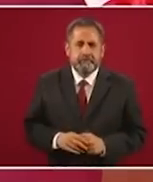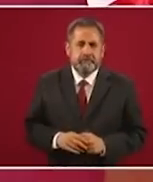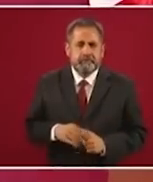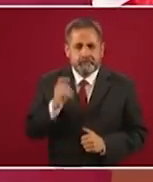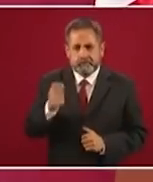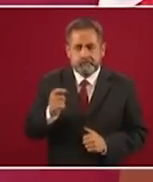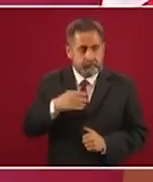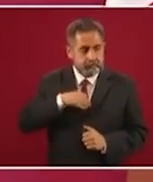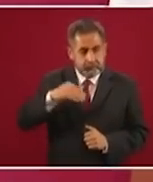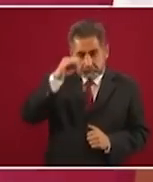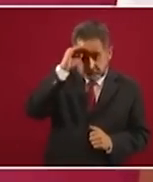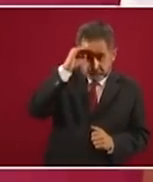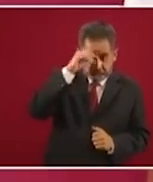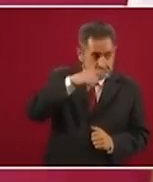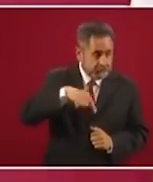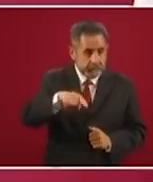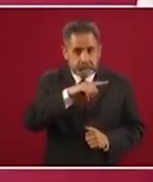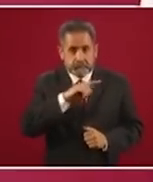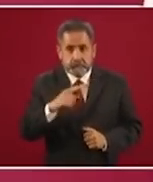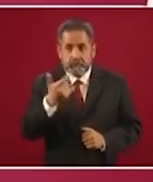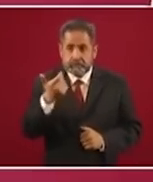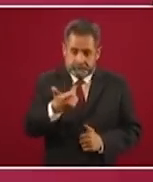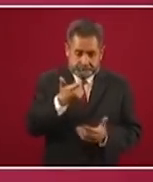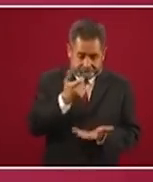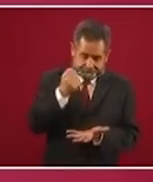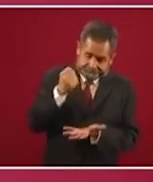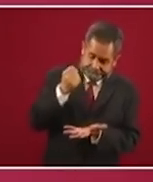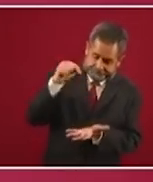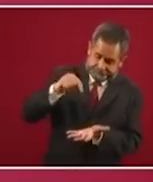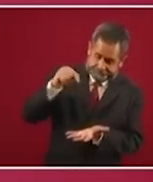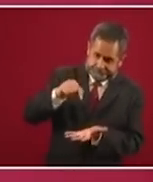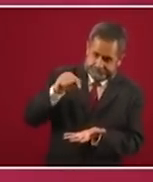Que piensen que el dinero se va a utilizar